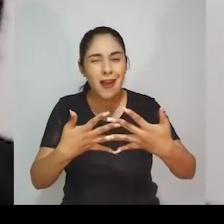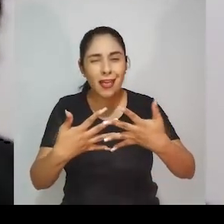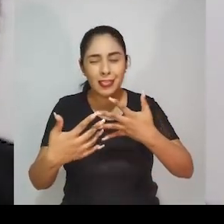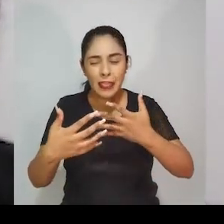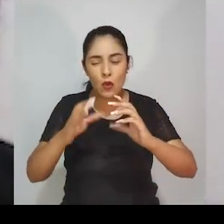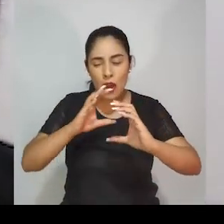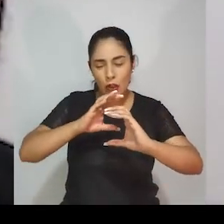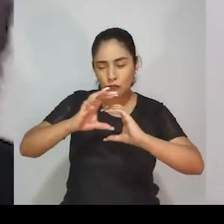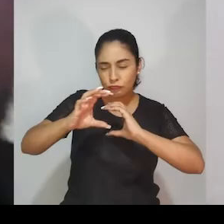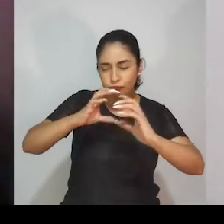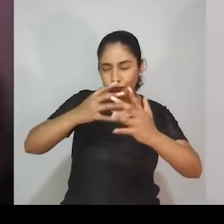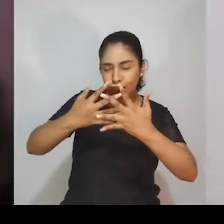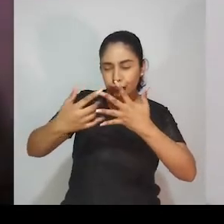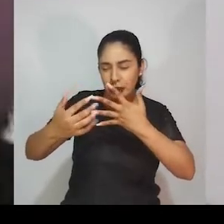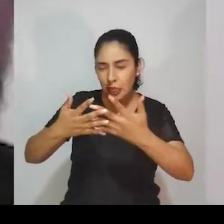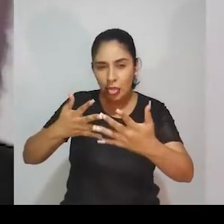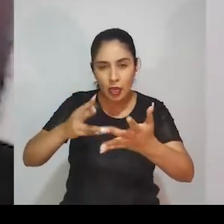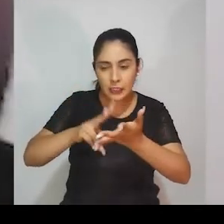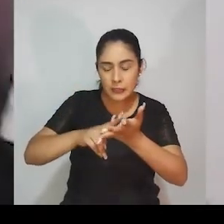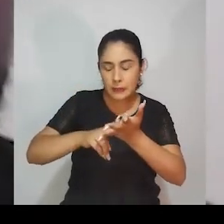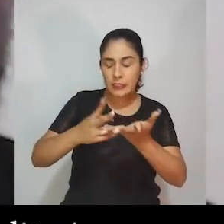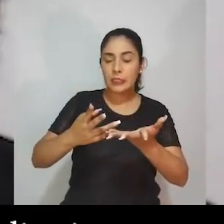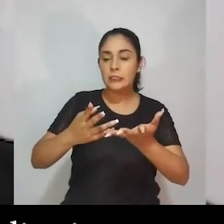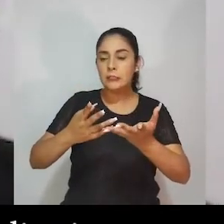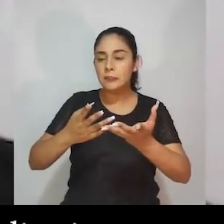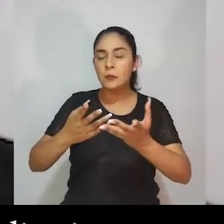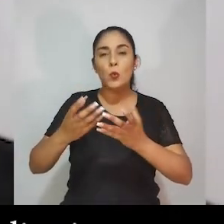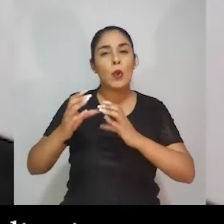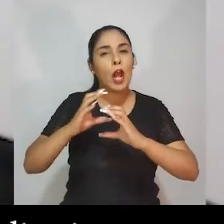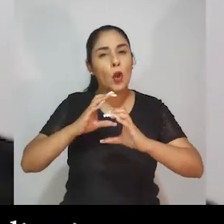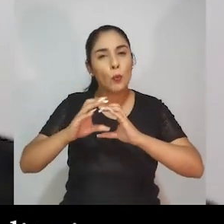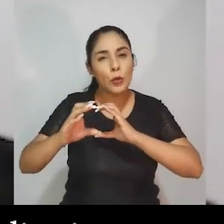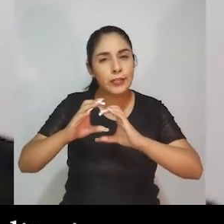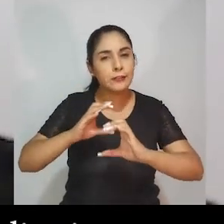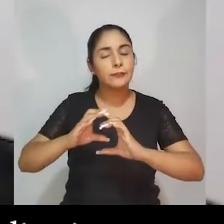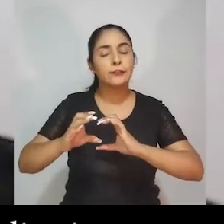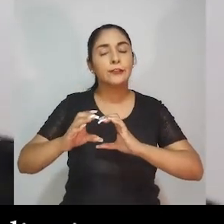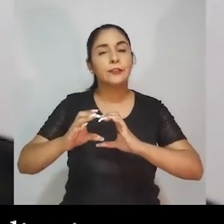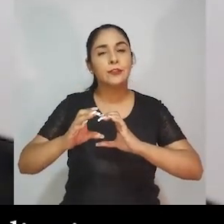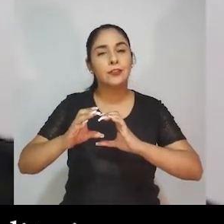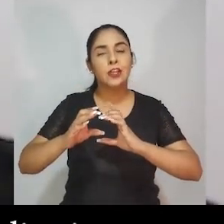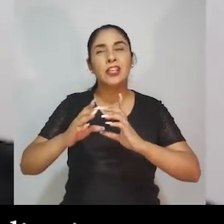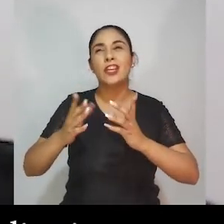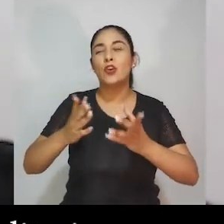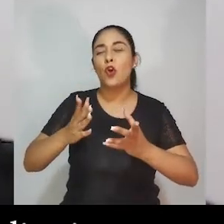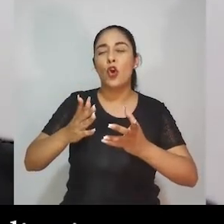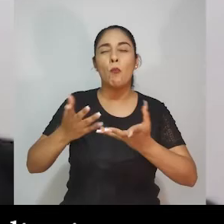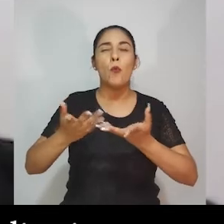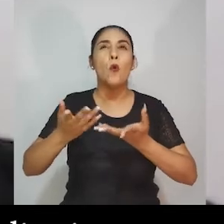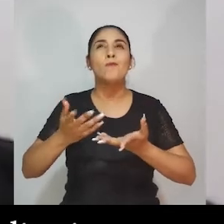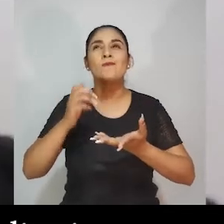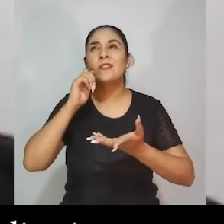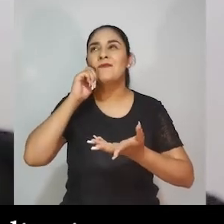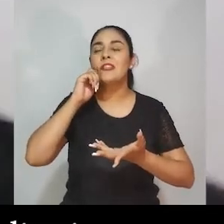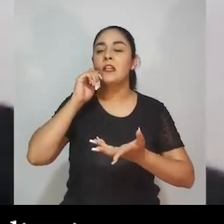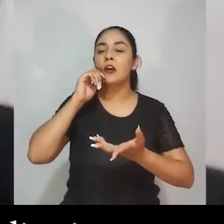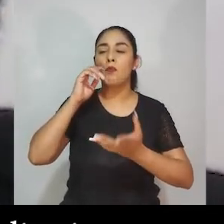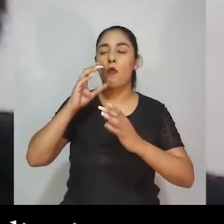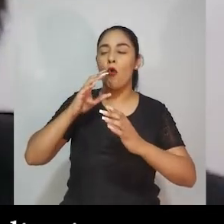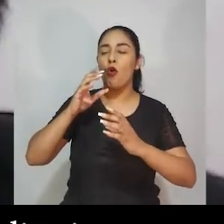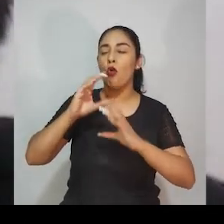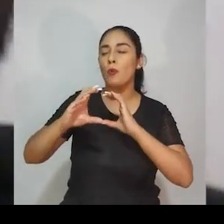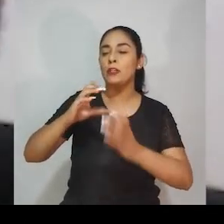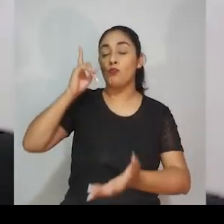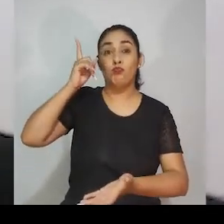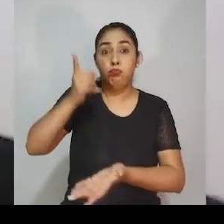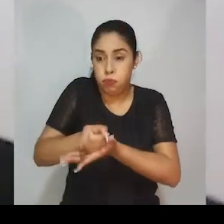transparente, que sea una comunicación transparente, que sea una comunicación que no vaya con un sentido como